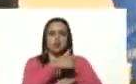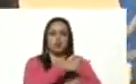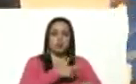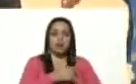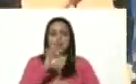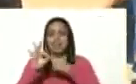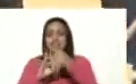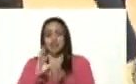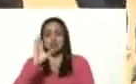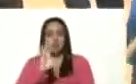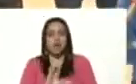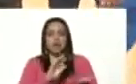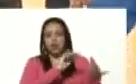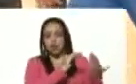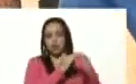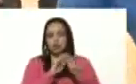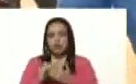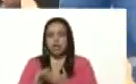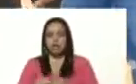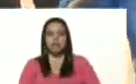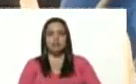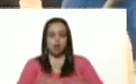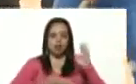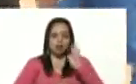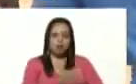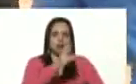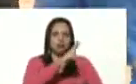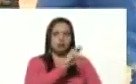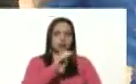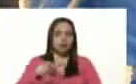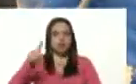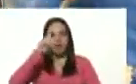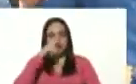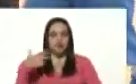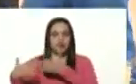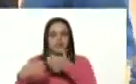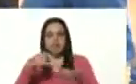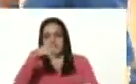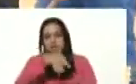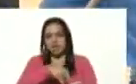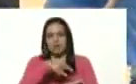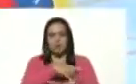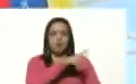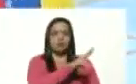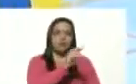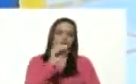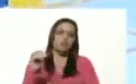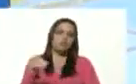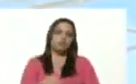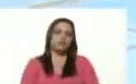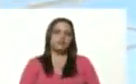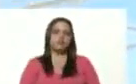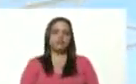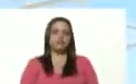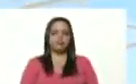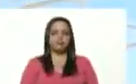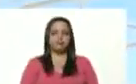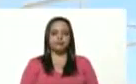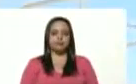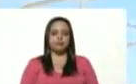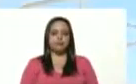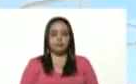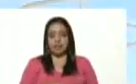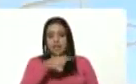comunales con su caracterización rumbo al bicentenario de la batalla de Carabobo 200. Presidente, hoy con